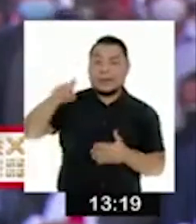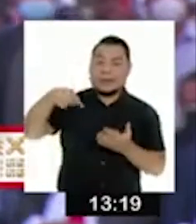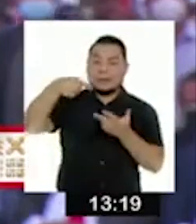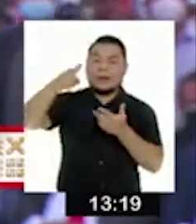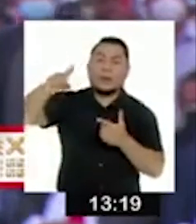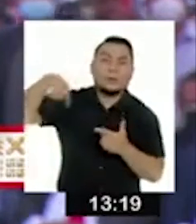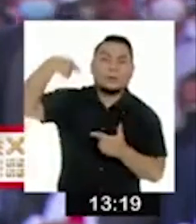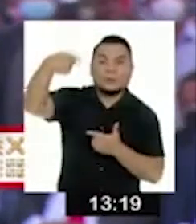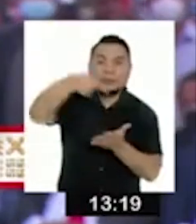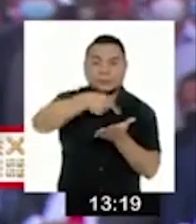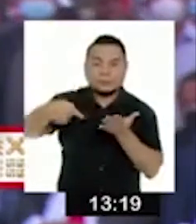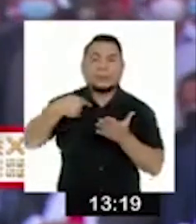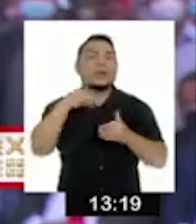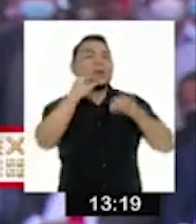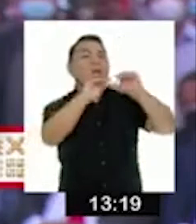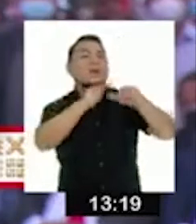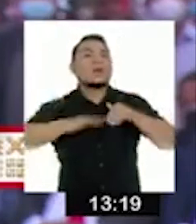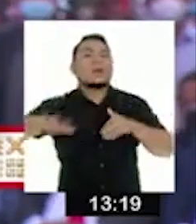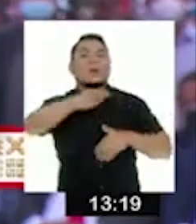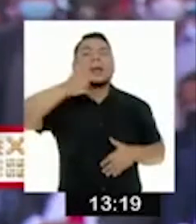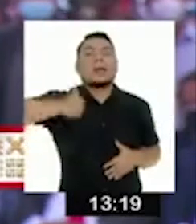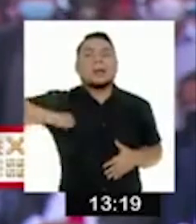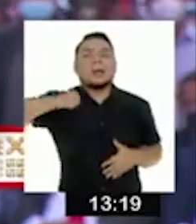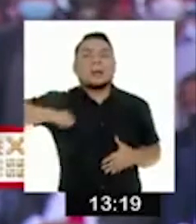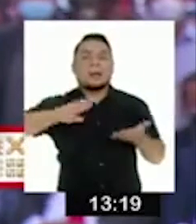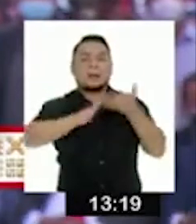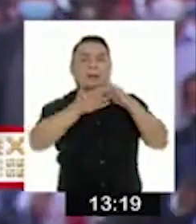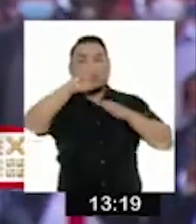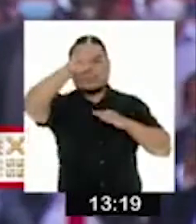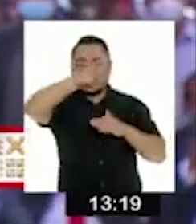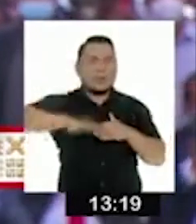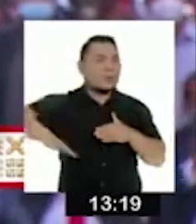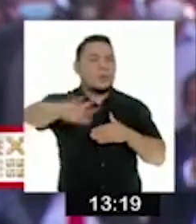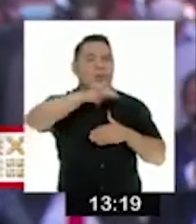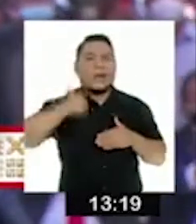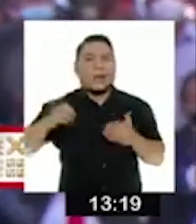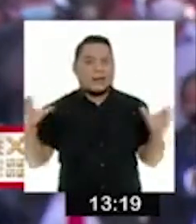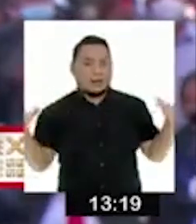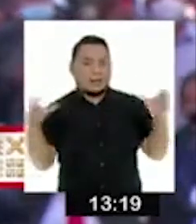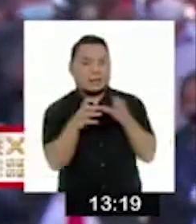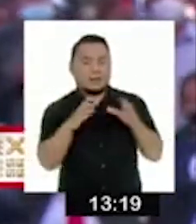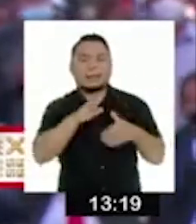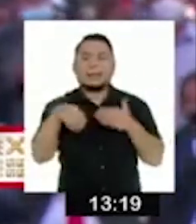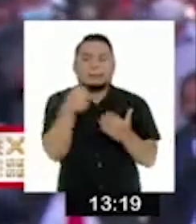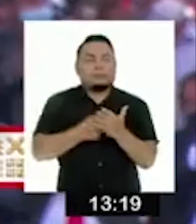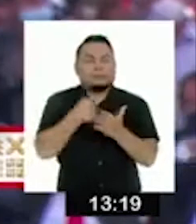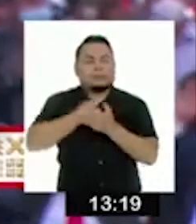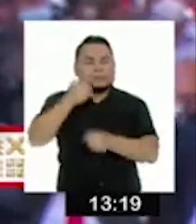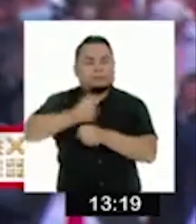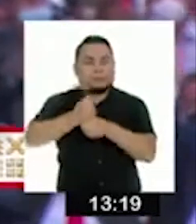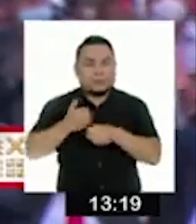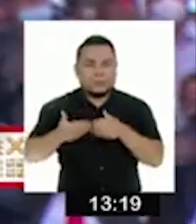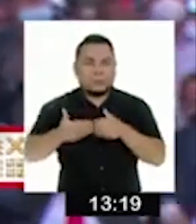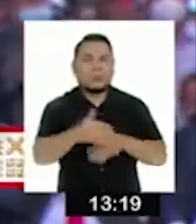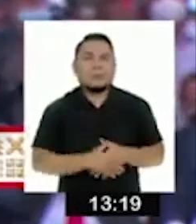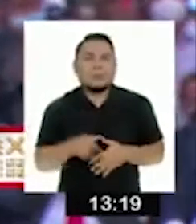siguiente convoco a todos los alcaldes del pueblo peruano para ponernos al frente,